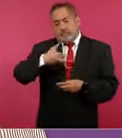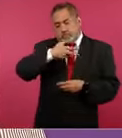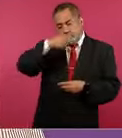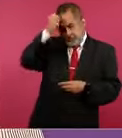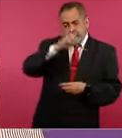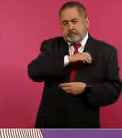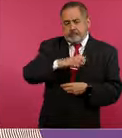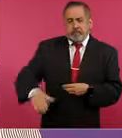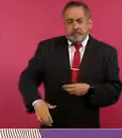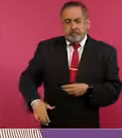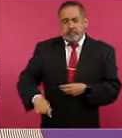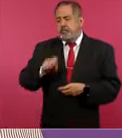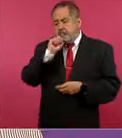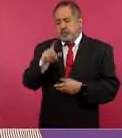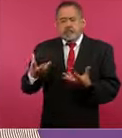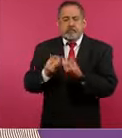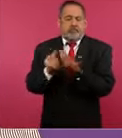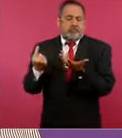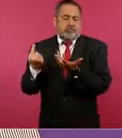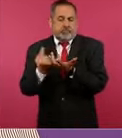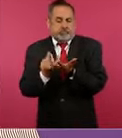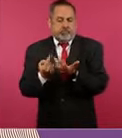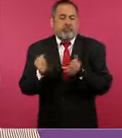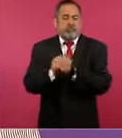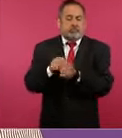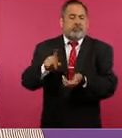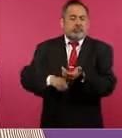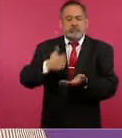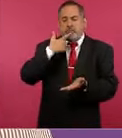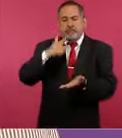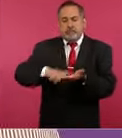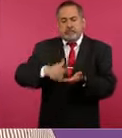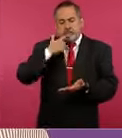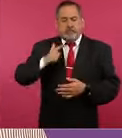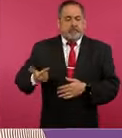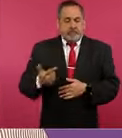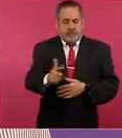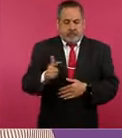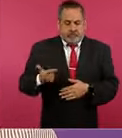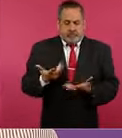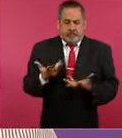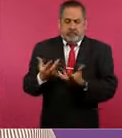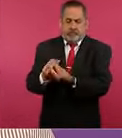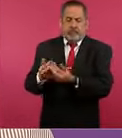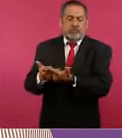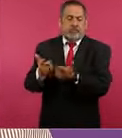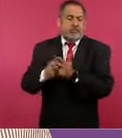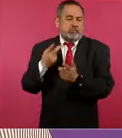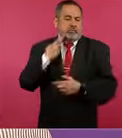regidor en Celaya, Guanajuato, ambos por el partido Morena.